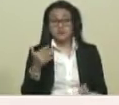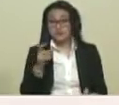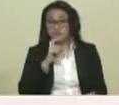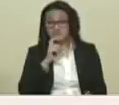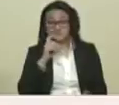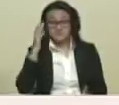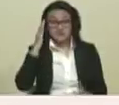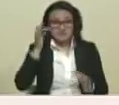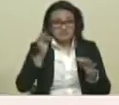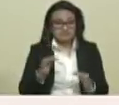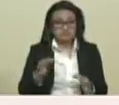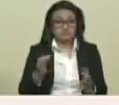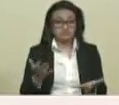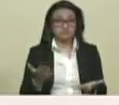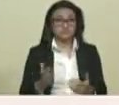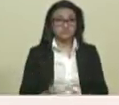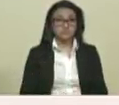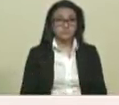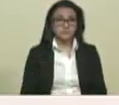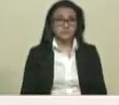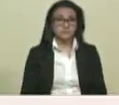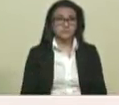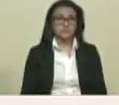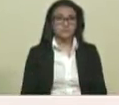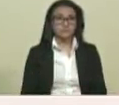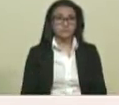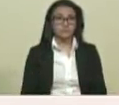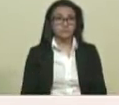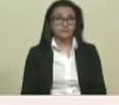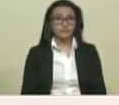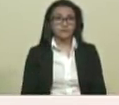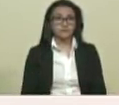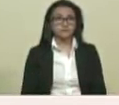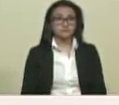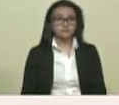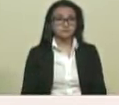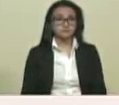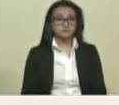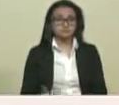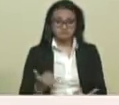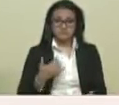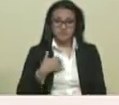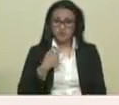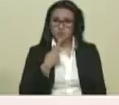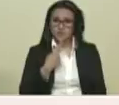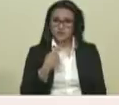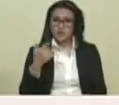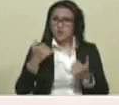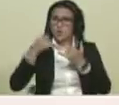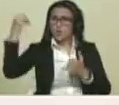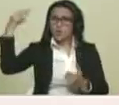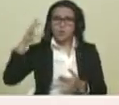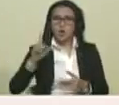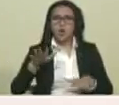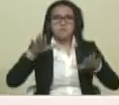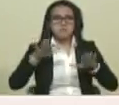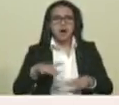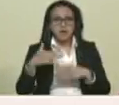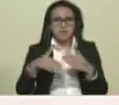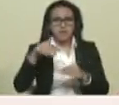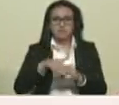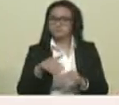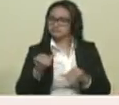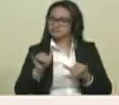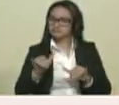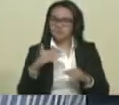e incluso corroborarlo. Pero lo que sí te puedo decir es que por electricidad no se para el